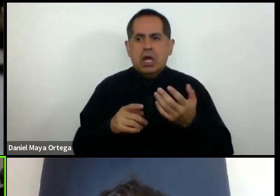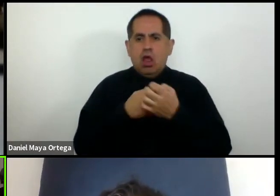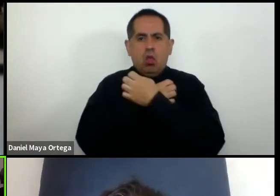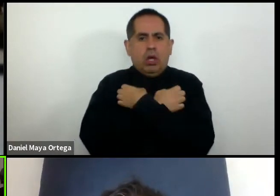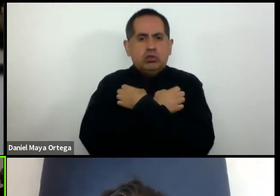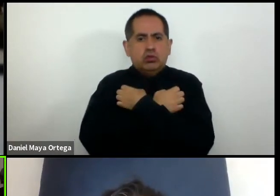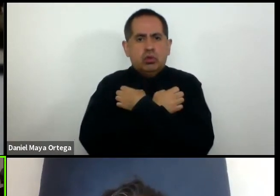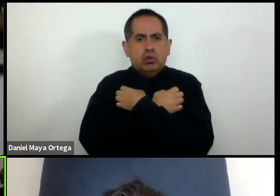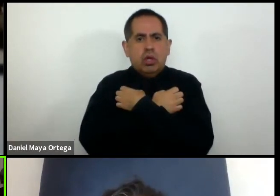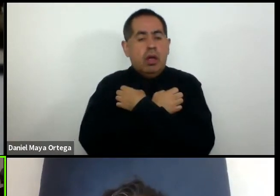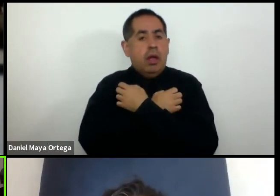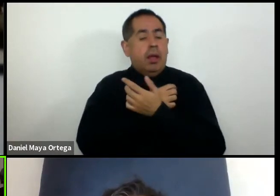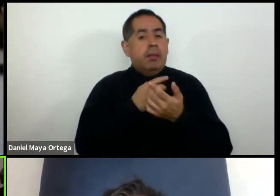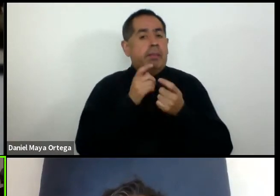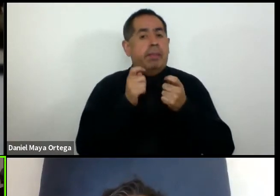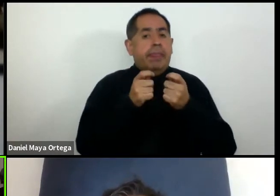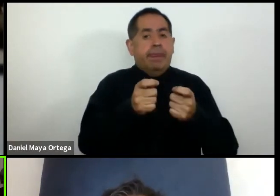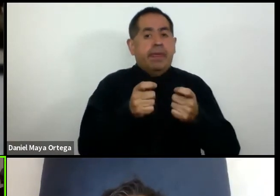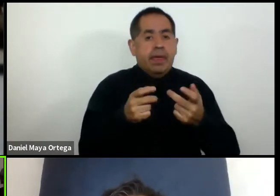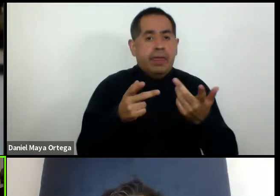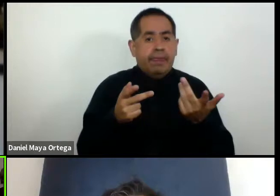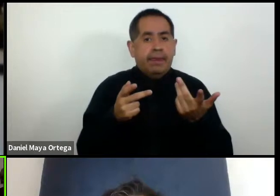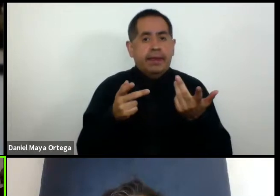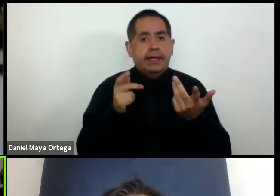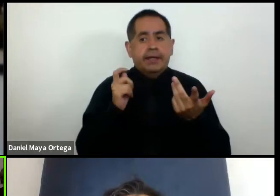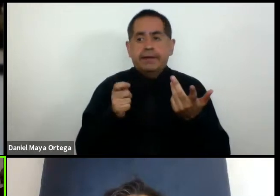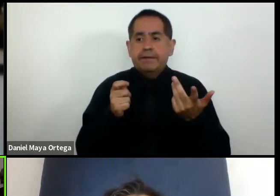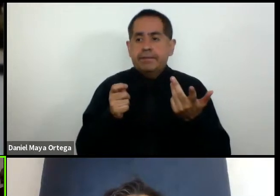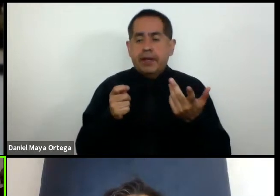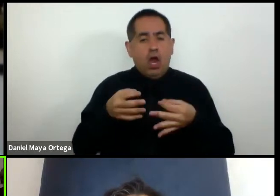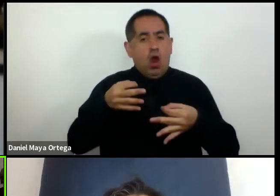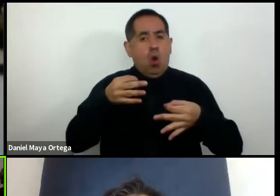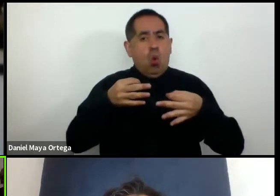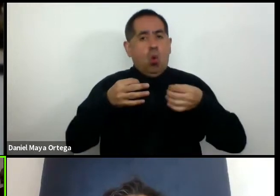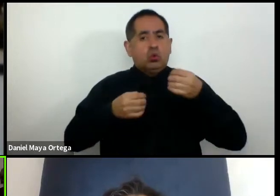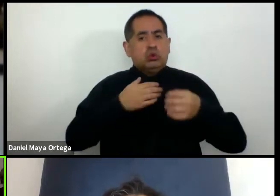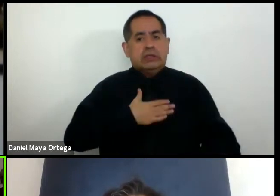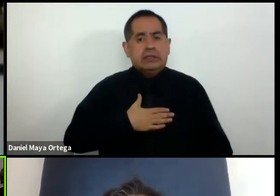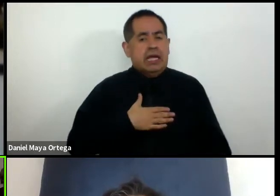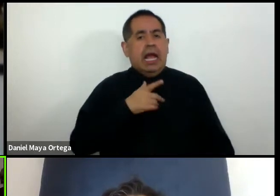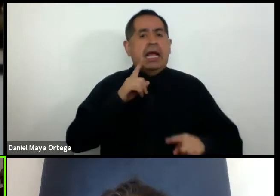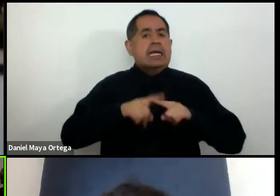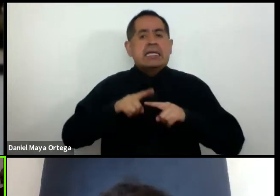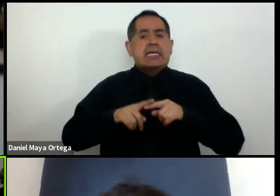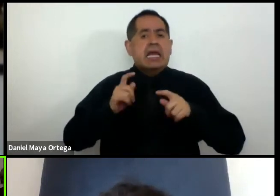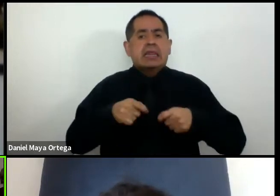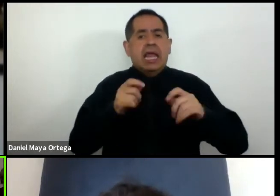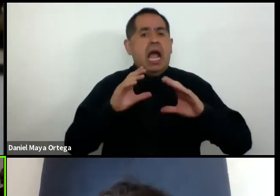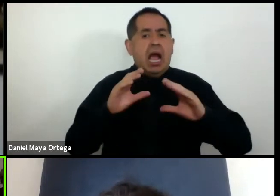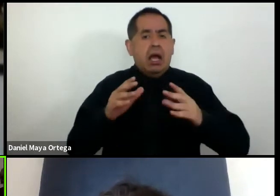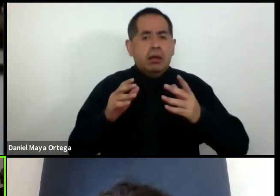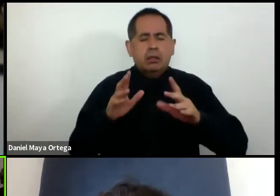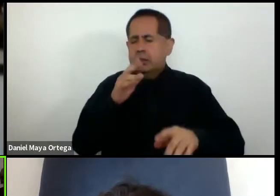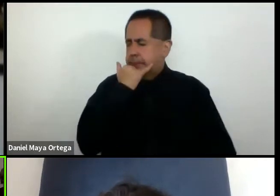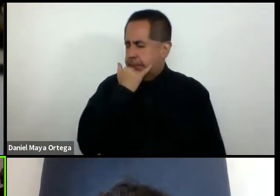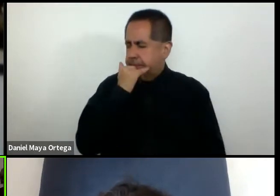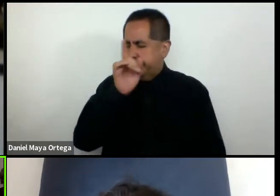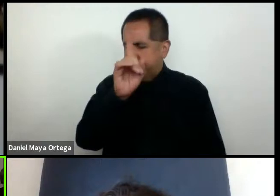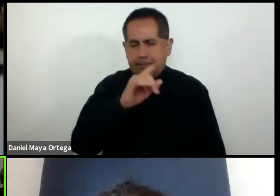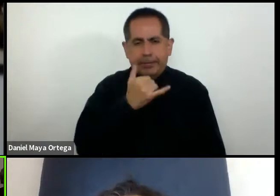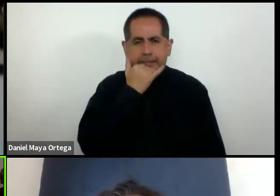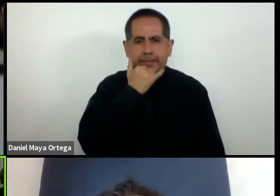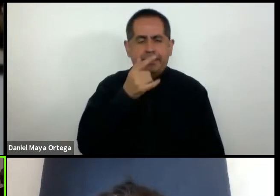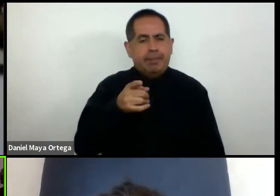no por personas, no por el sistema de justicia, sino no por el sistema público, sino